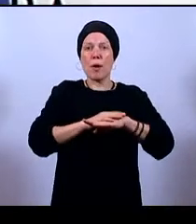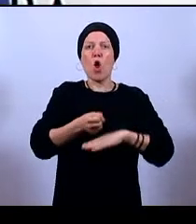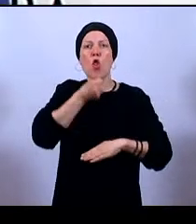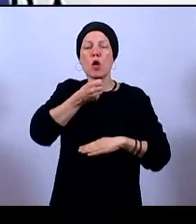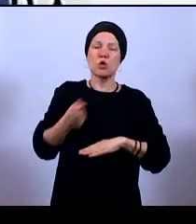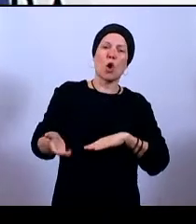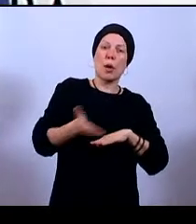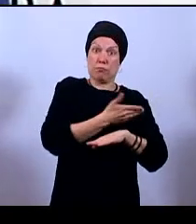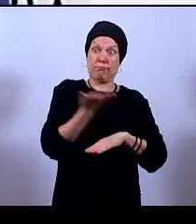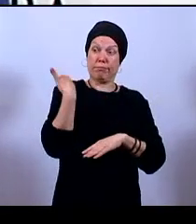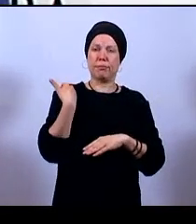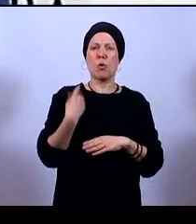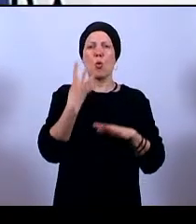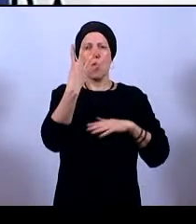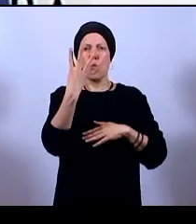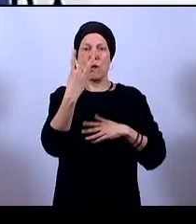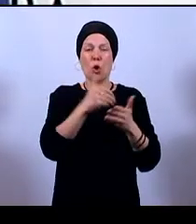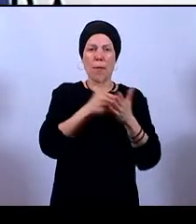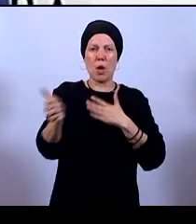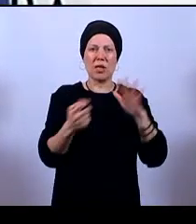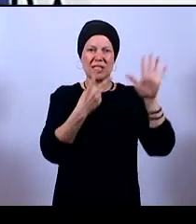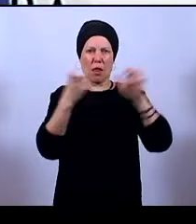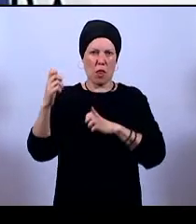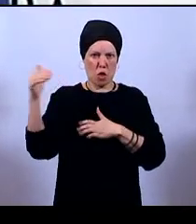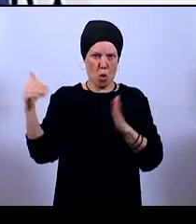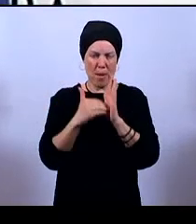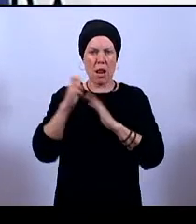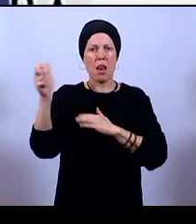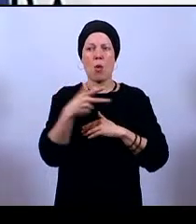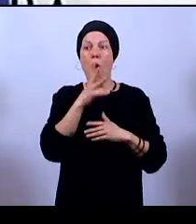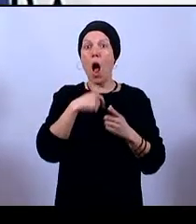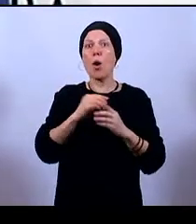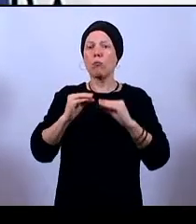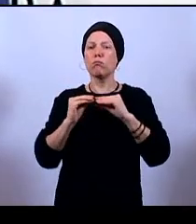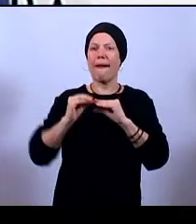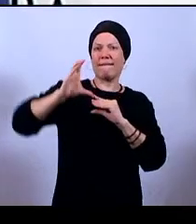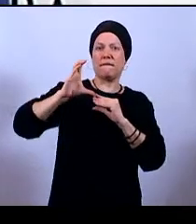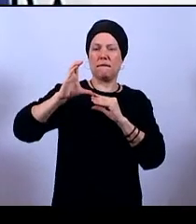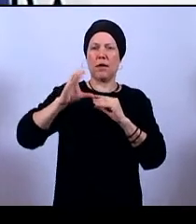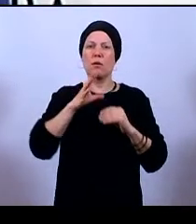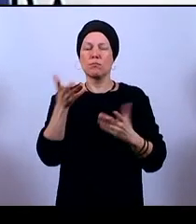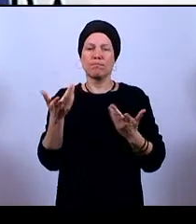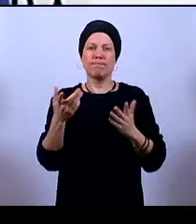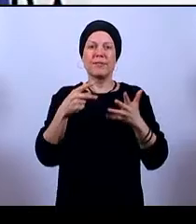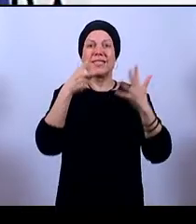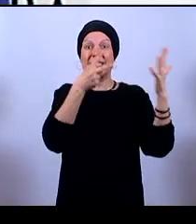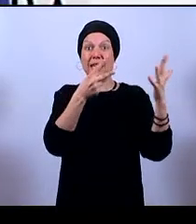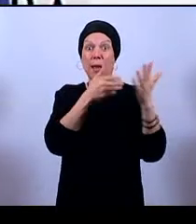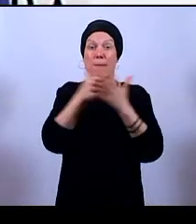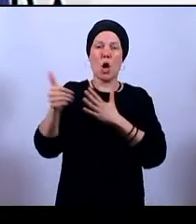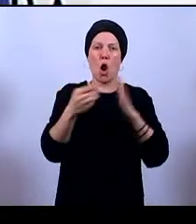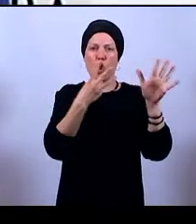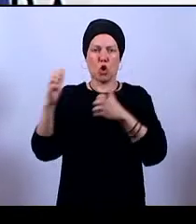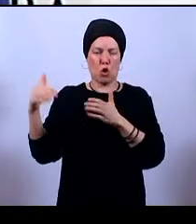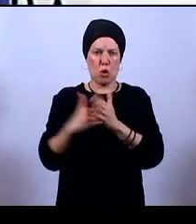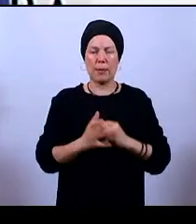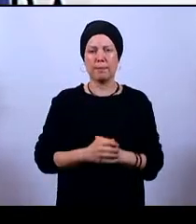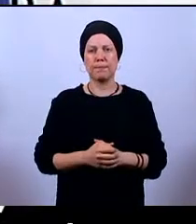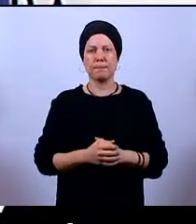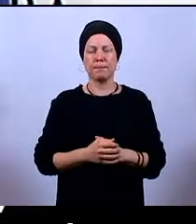de 4.700.000 euros, que ahora se verán incrementados, como les digo, en 7.800.000. Con la